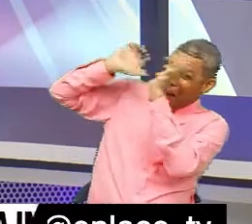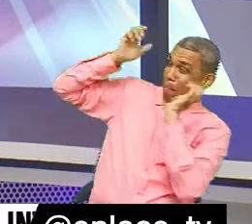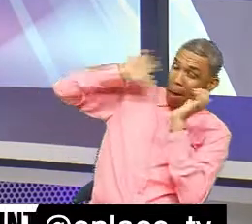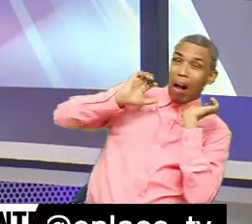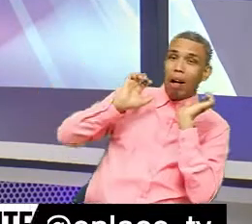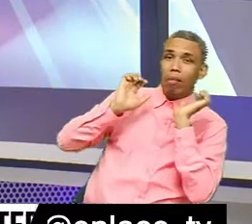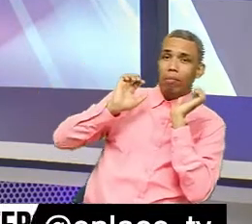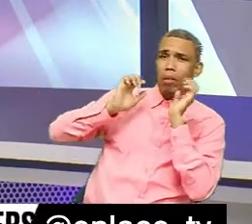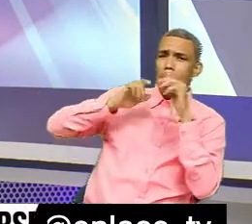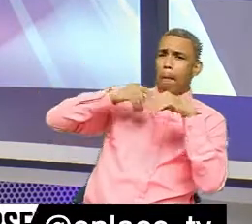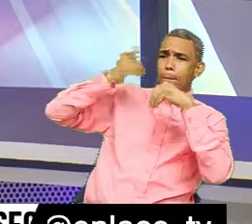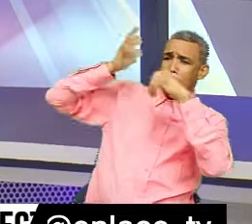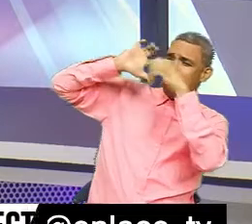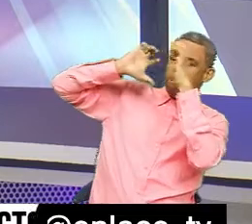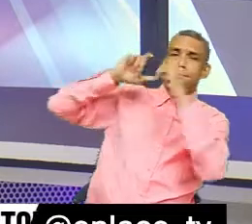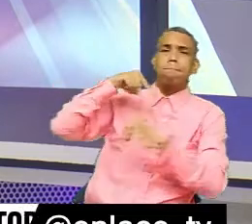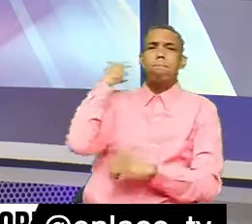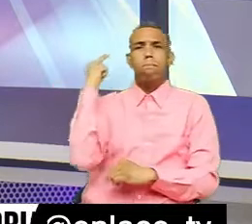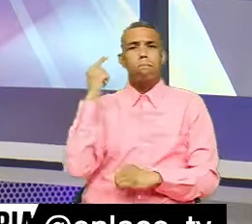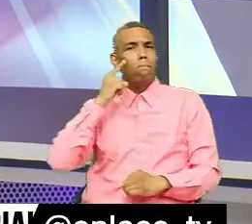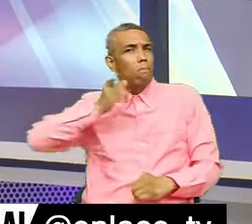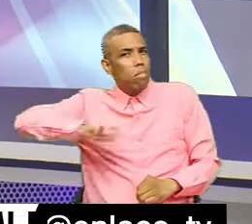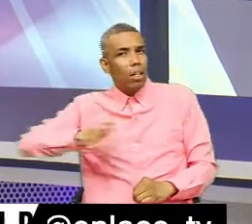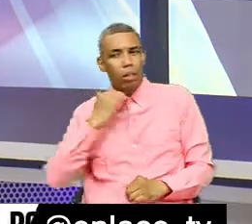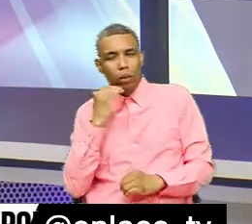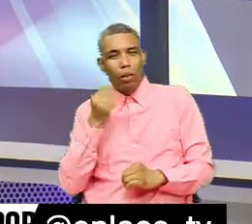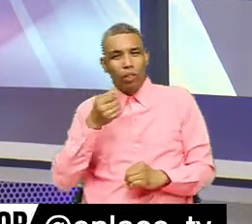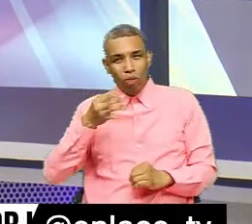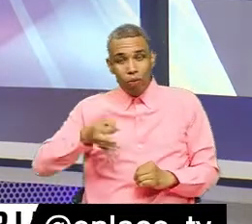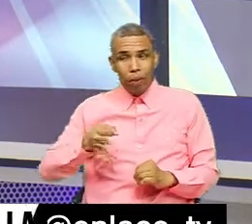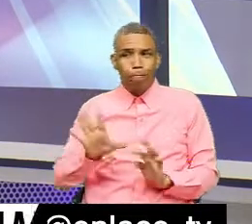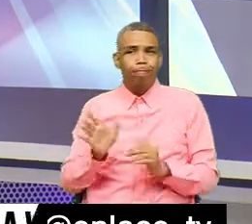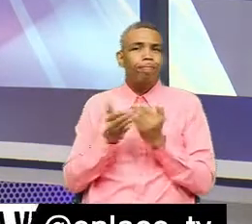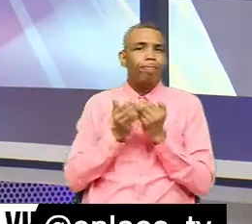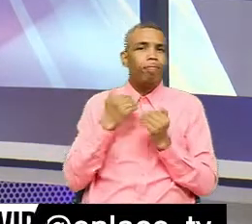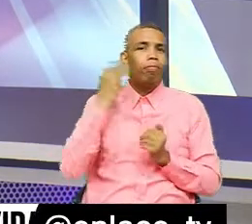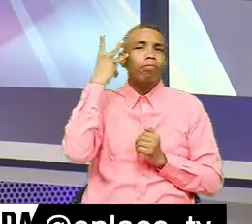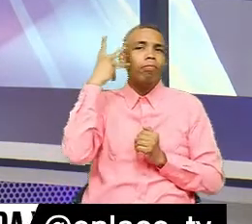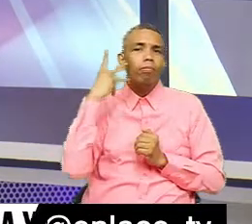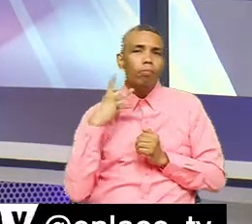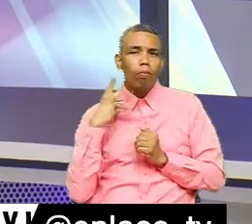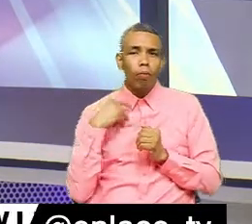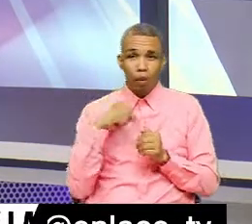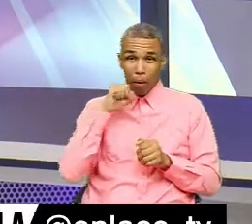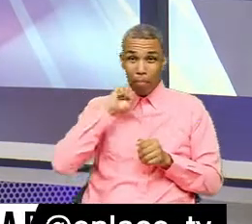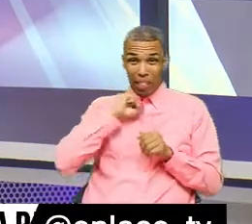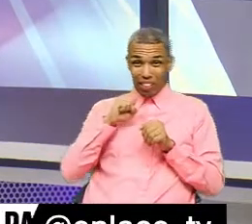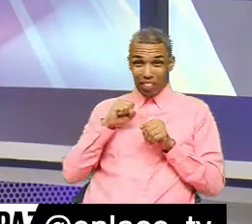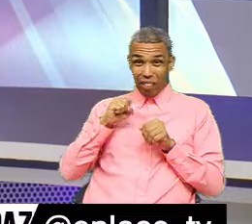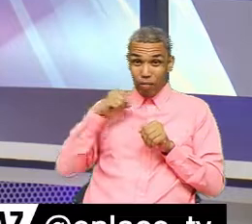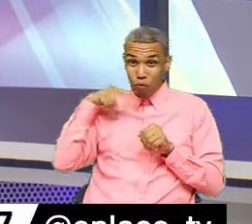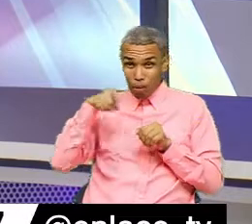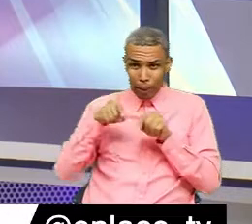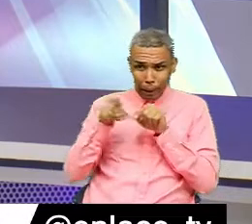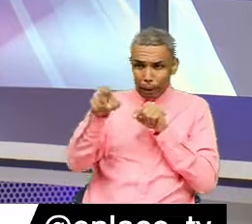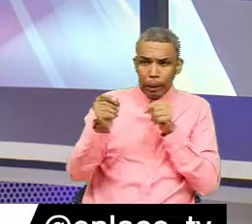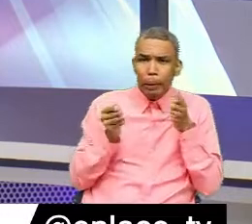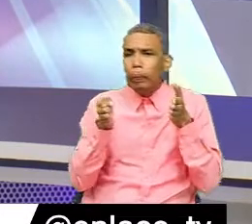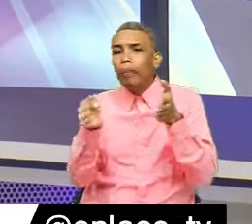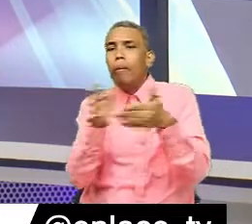desarrollo de esta información. Recordemos que, según las autoridades, en 3 días sería rehabilitado el paso entre Barranca Bermeja y la capital del